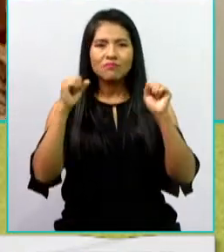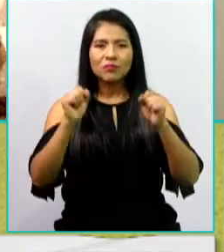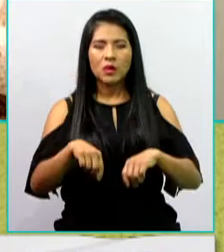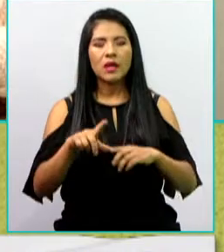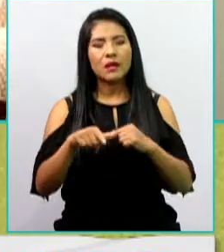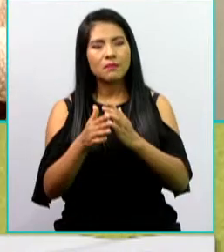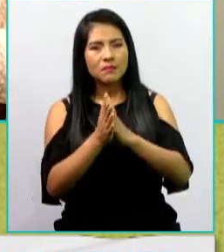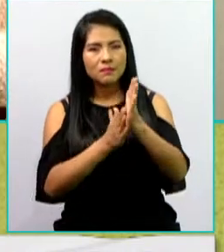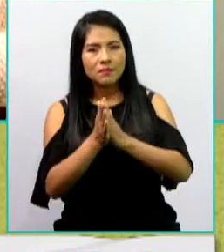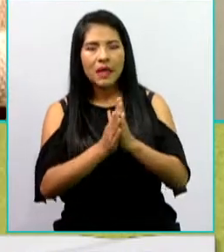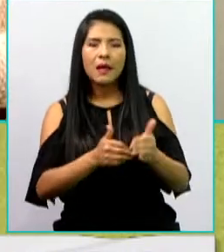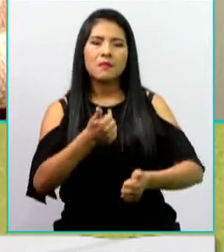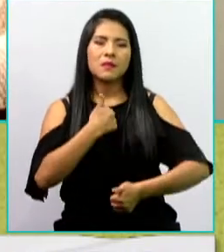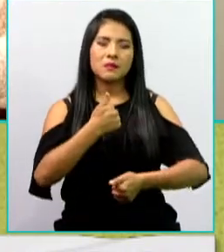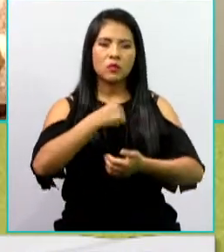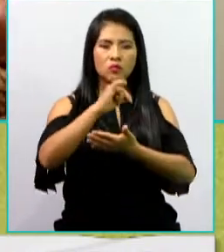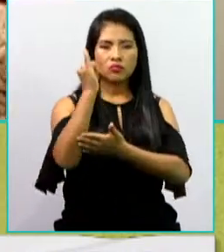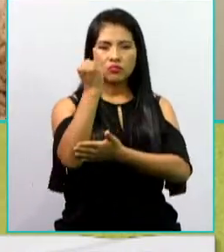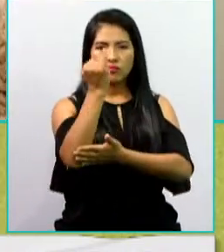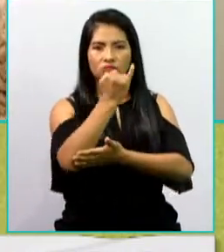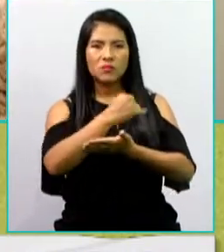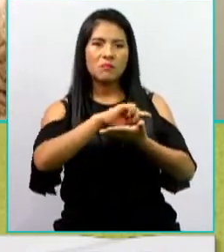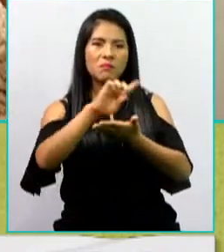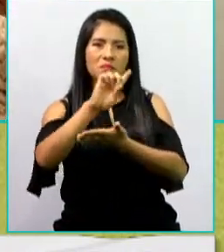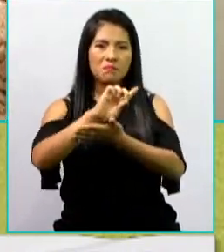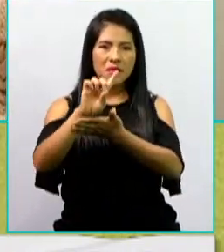a pintar a la Mona Lisa, pero